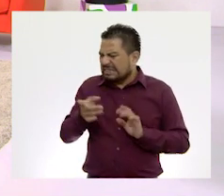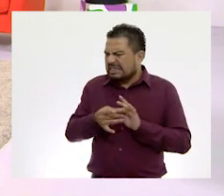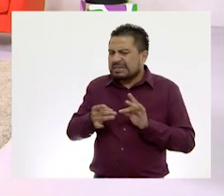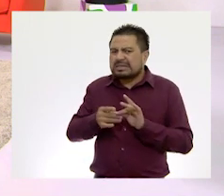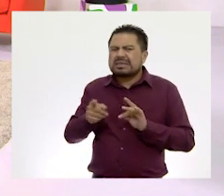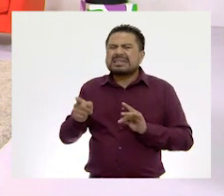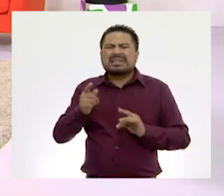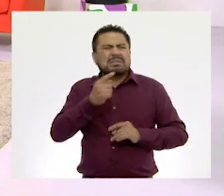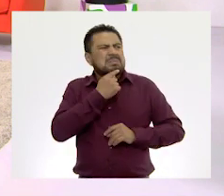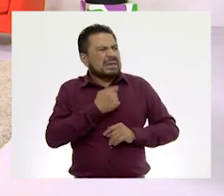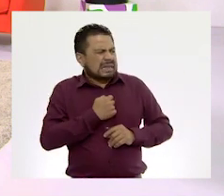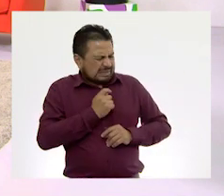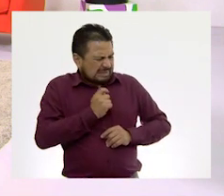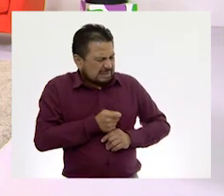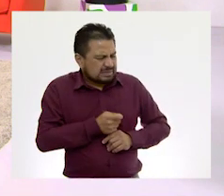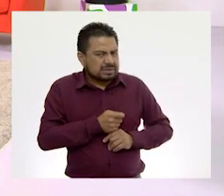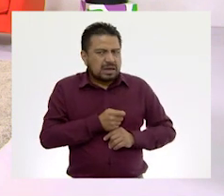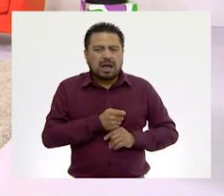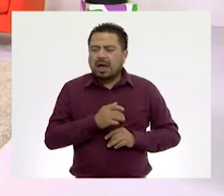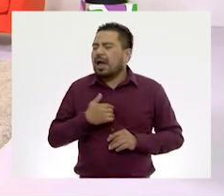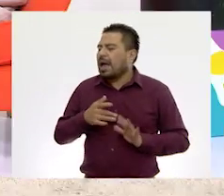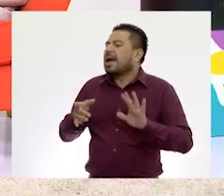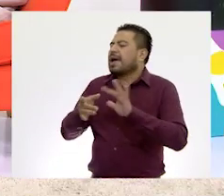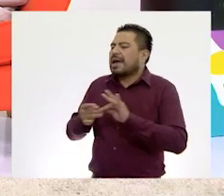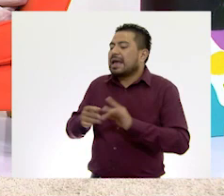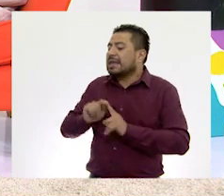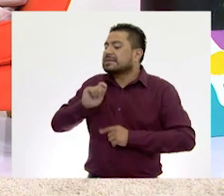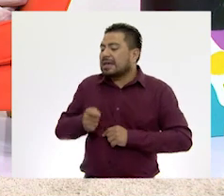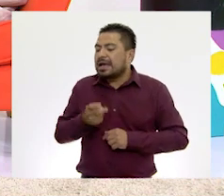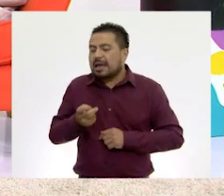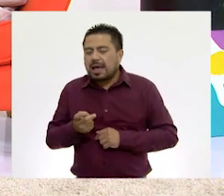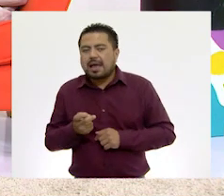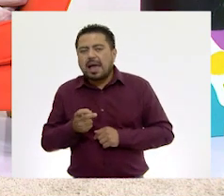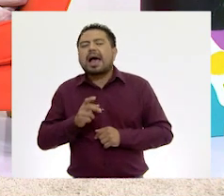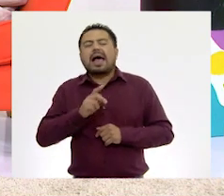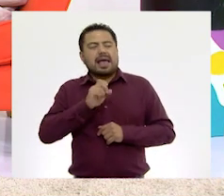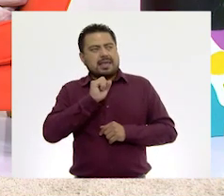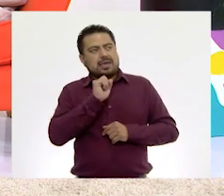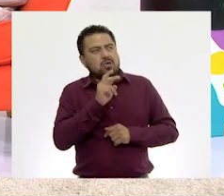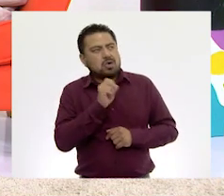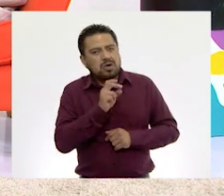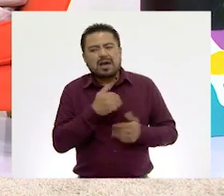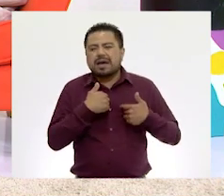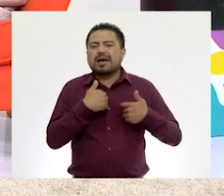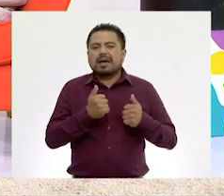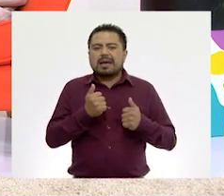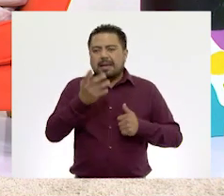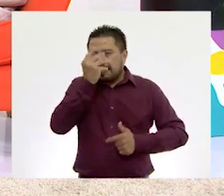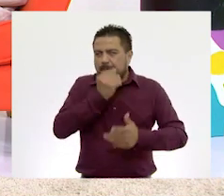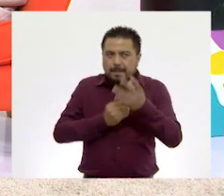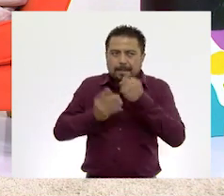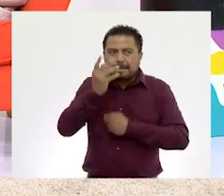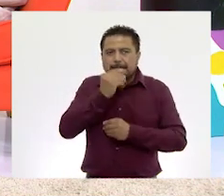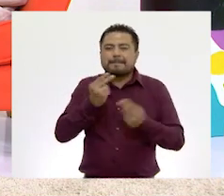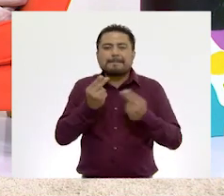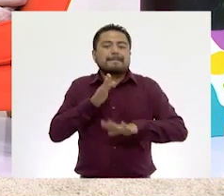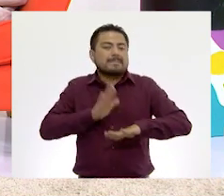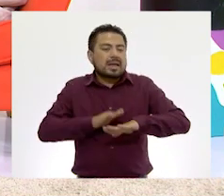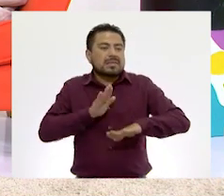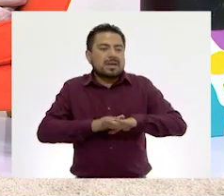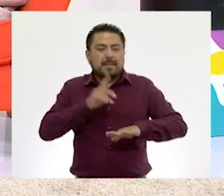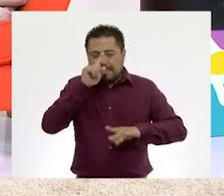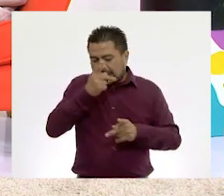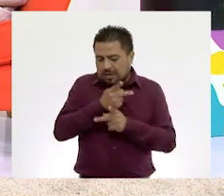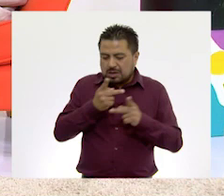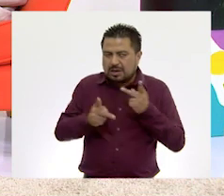va a correr, ¿qué me dijiste? Órale. Y ya leo, no, pues significa esto. Y se va deletreando. Ya voy a aprender más, necesito aprender más porque quiero estudiar la